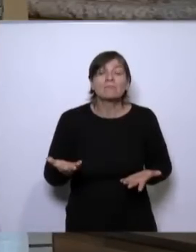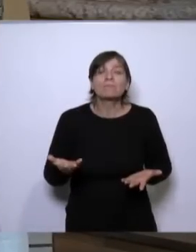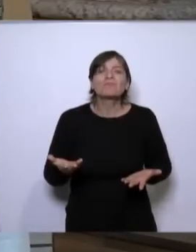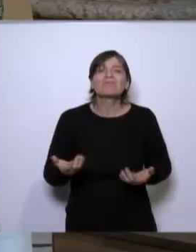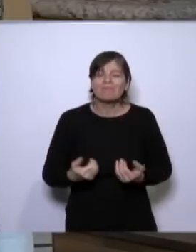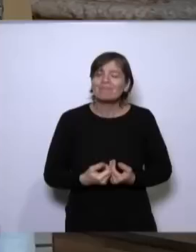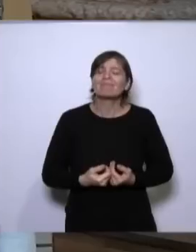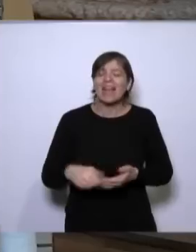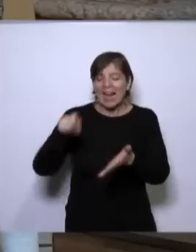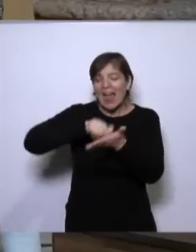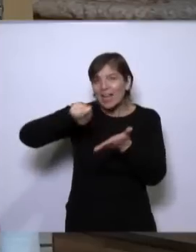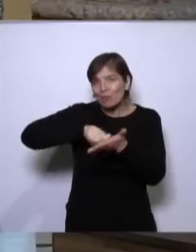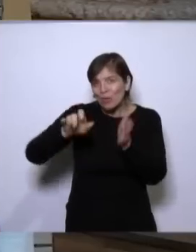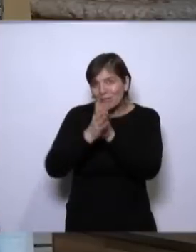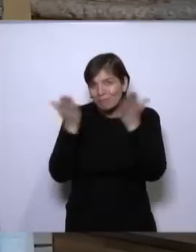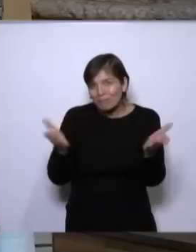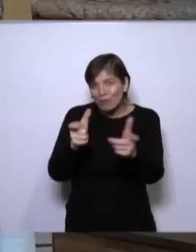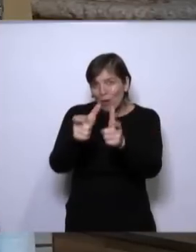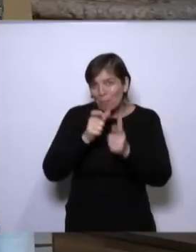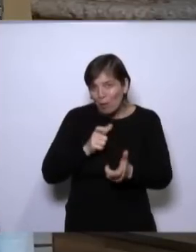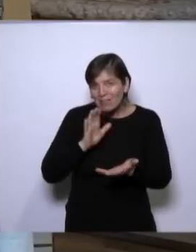Las Divinas Escrituras nos responden: